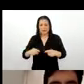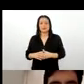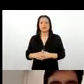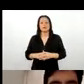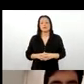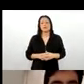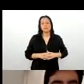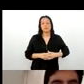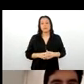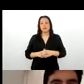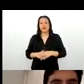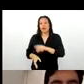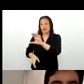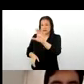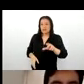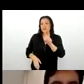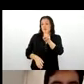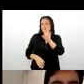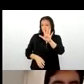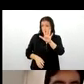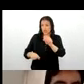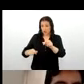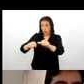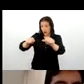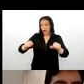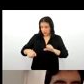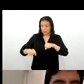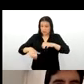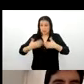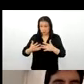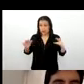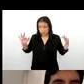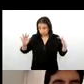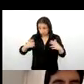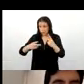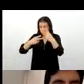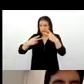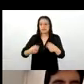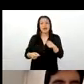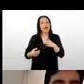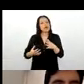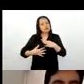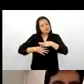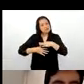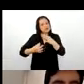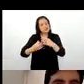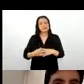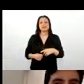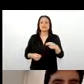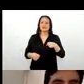dentro de esas 25, hay un dato interesante también, porque nosotros hemos